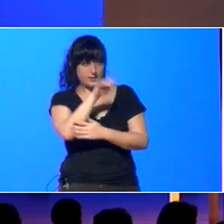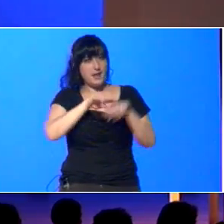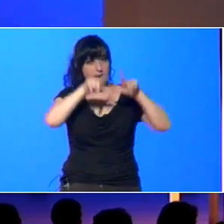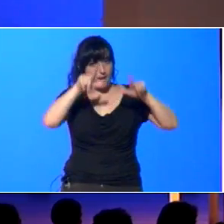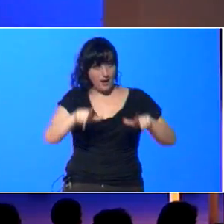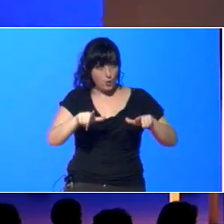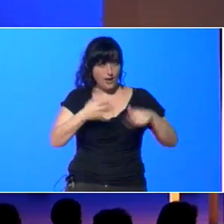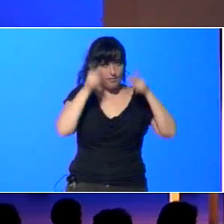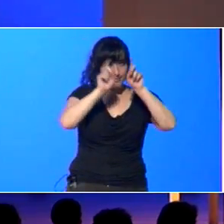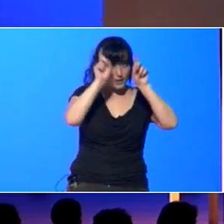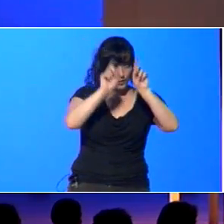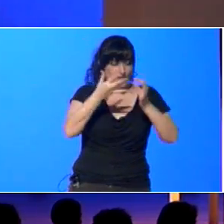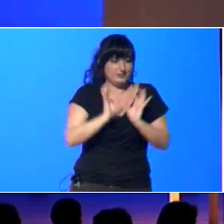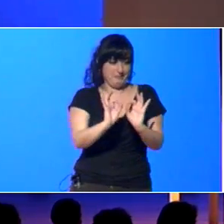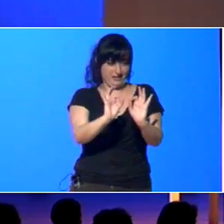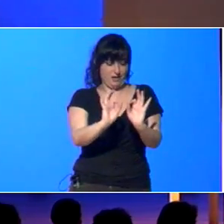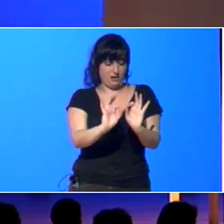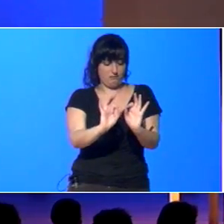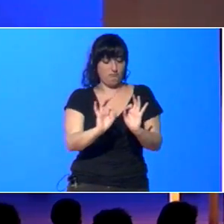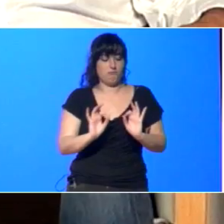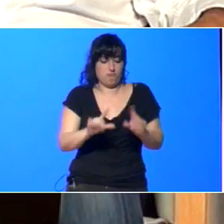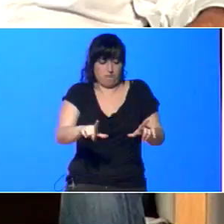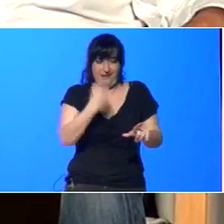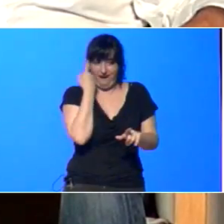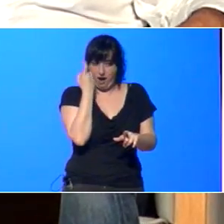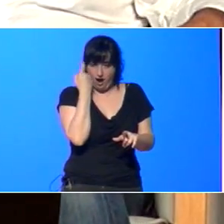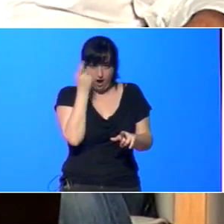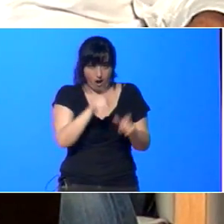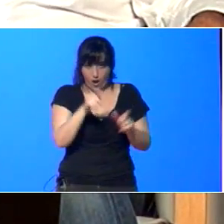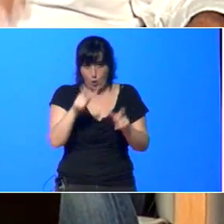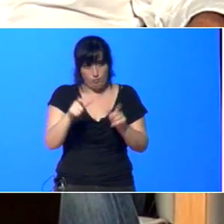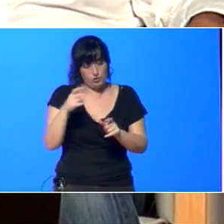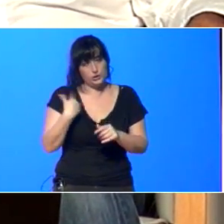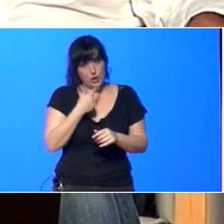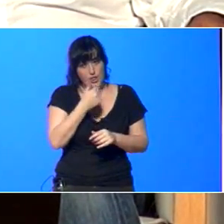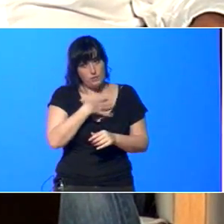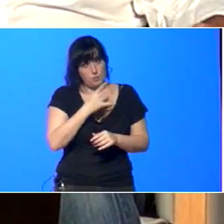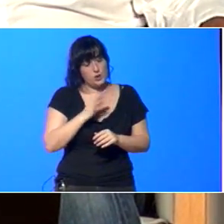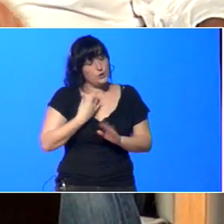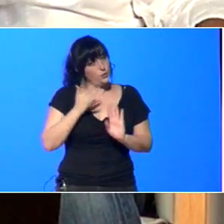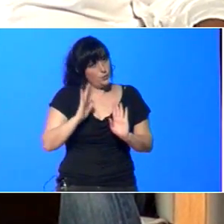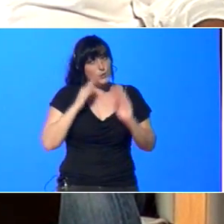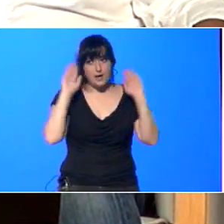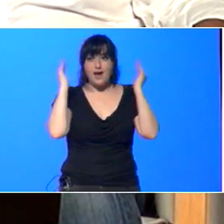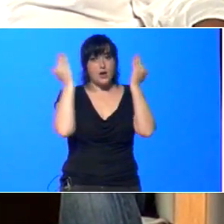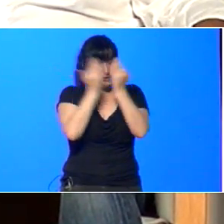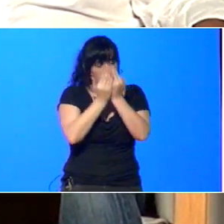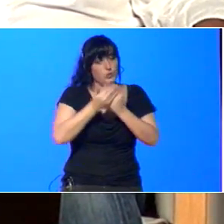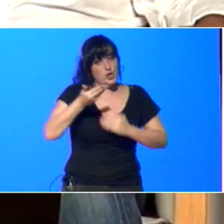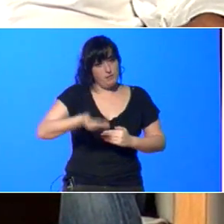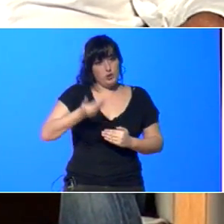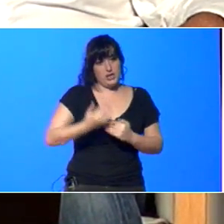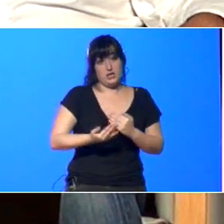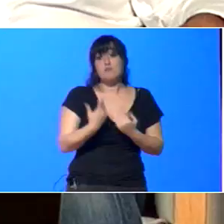de Gautena, con unos alumnos, yo os podría decir, con un autismo muy importante, algunos sin comunicación con el lenguaje,